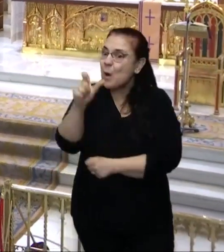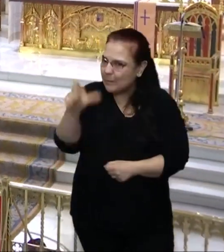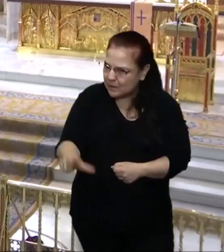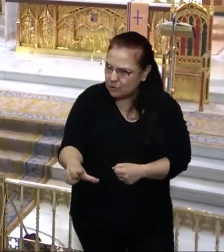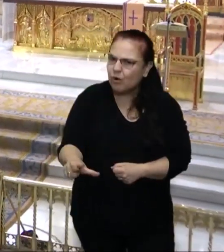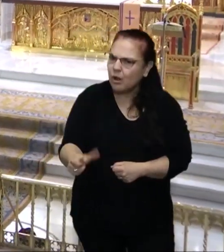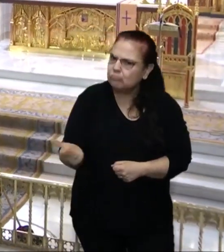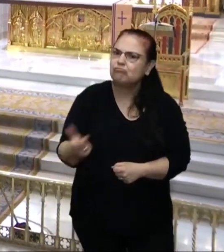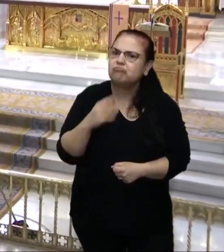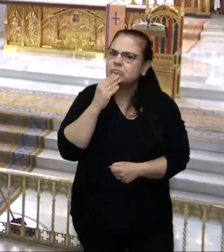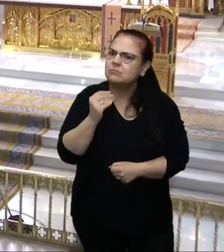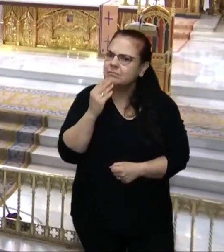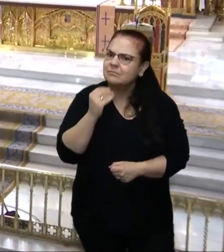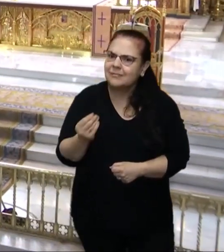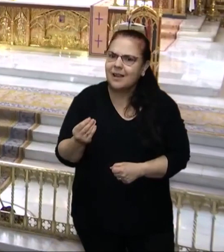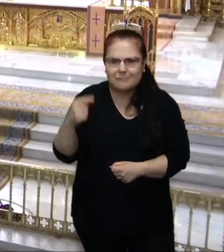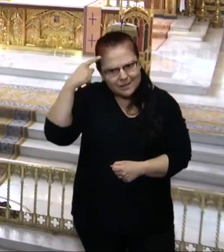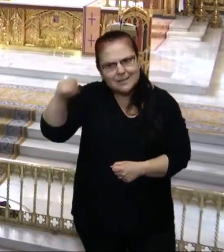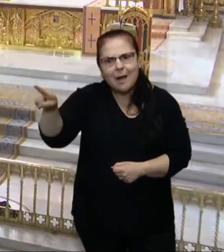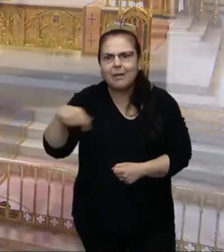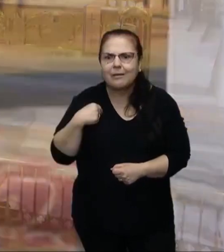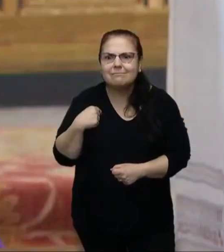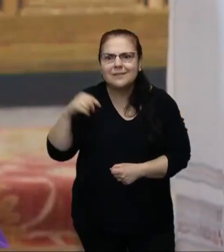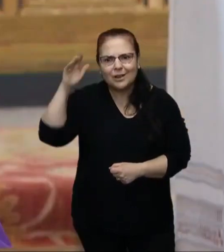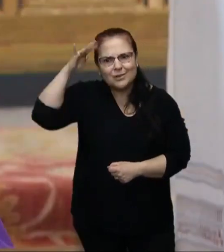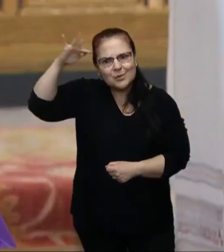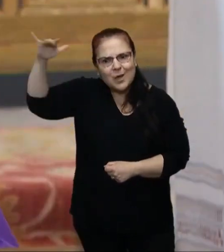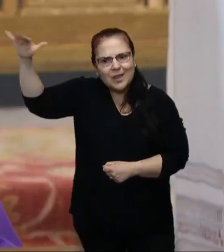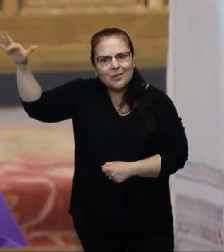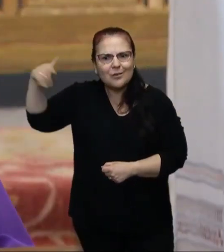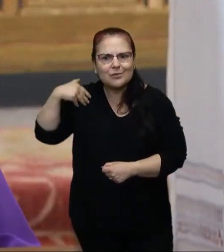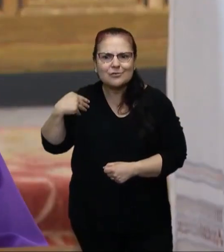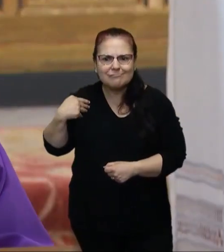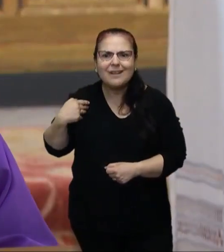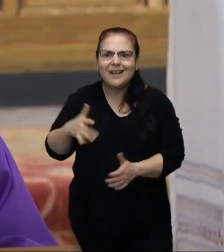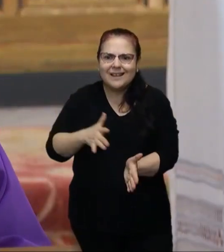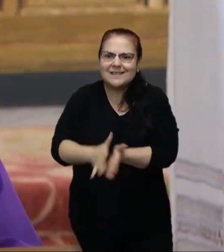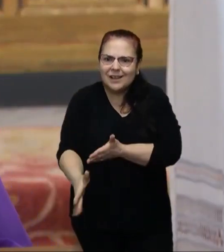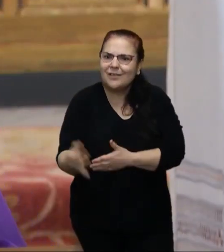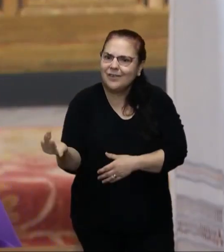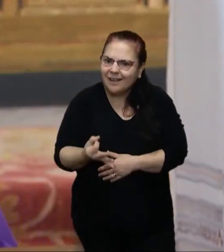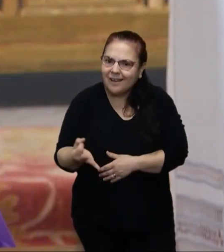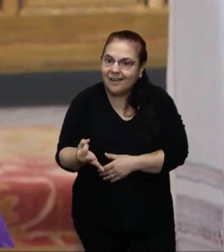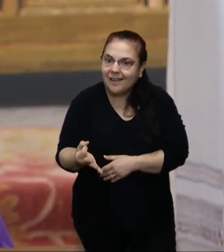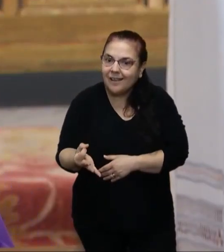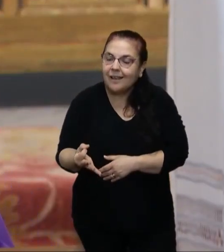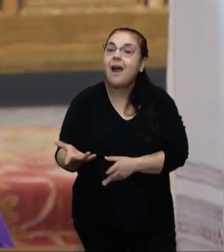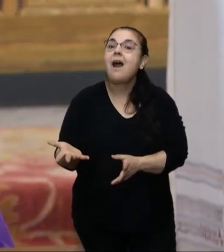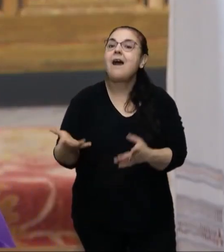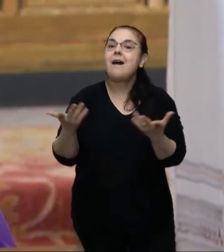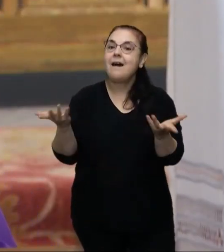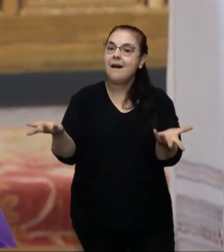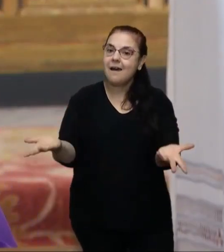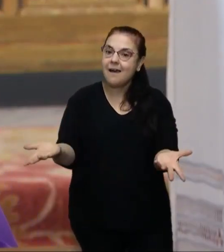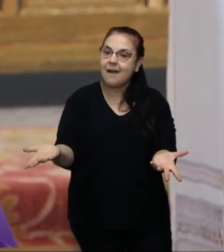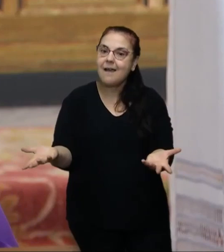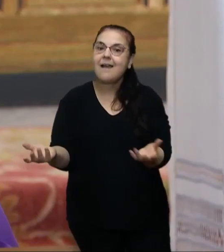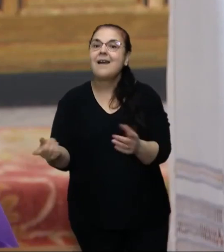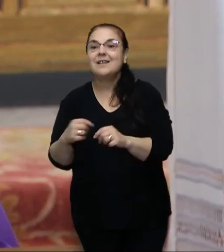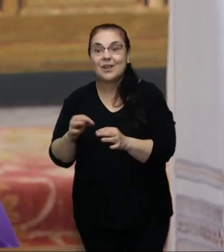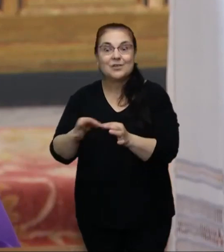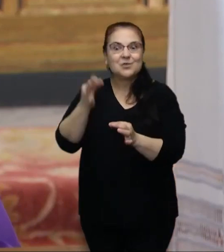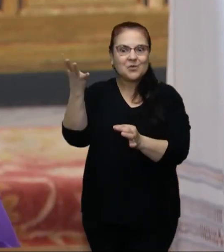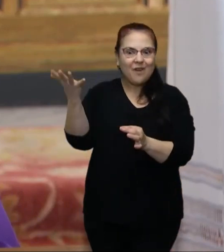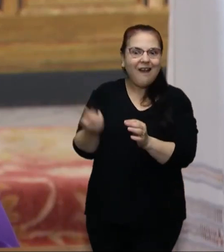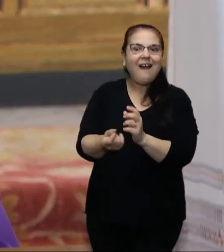un israelita, que sabe interpretar los sueños. Y efectivamente, ahí es cuando cambia la suerte de